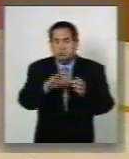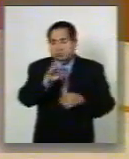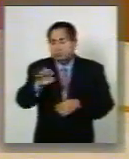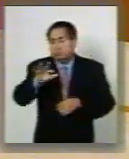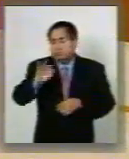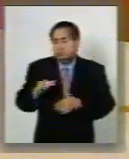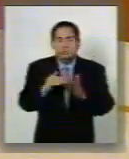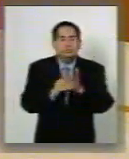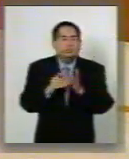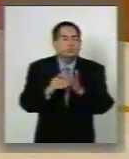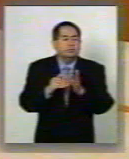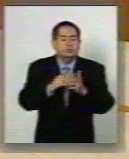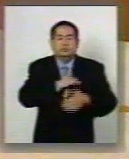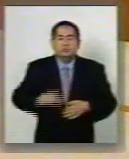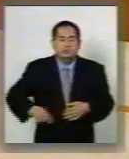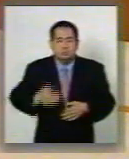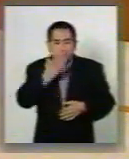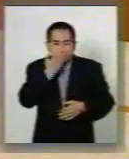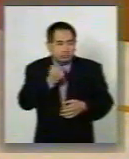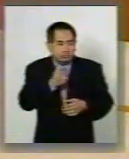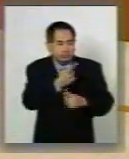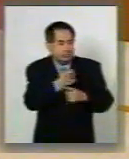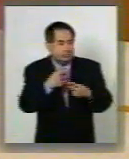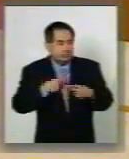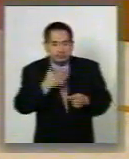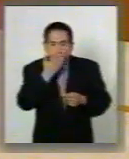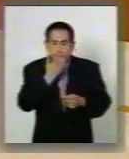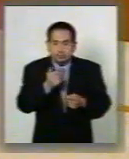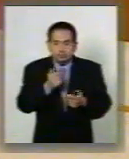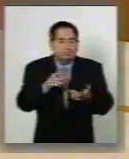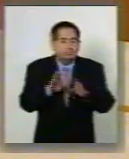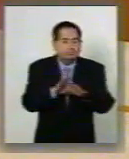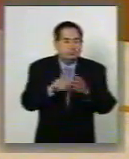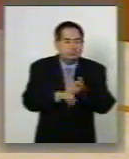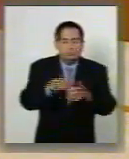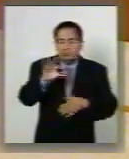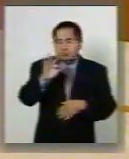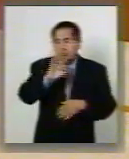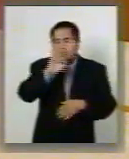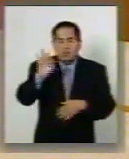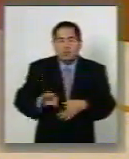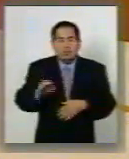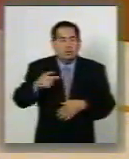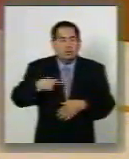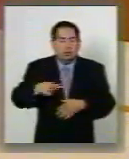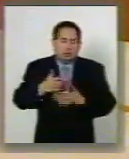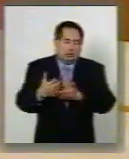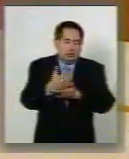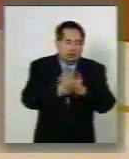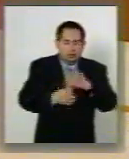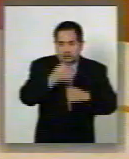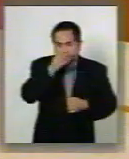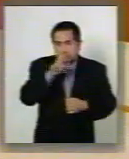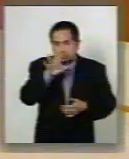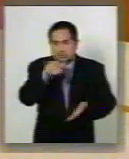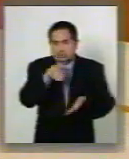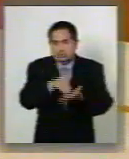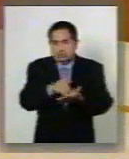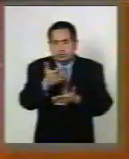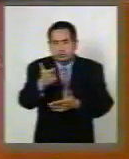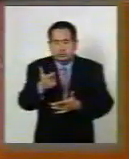1.440 municipios la policía no llega ni a 100 elementos y el 40% de los policías ganan 5 mil